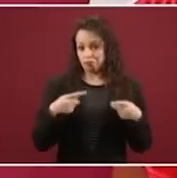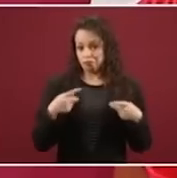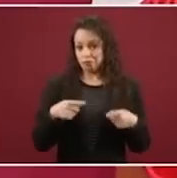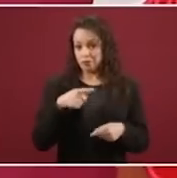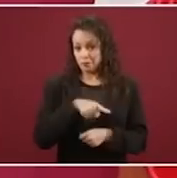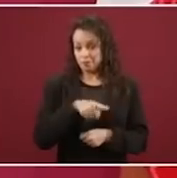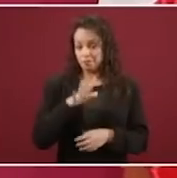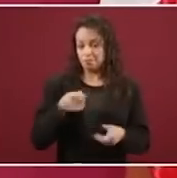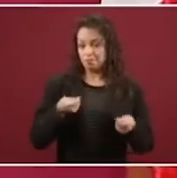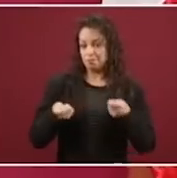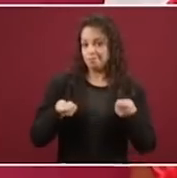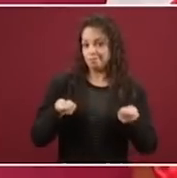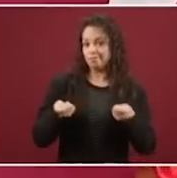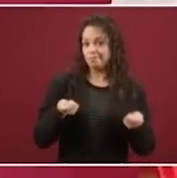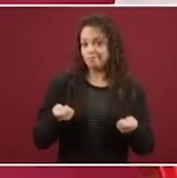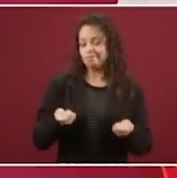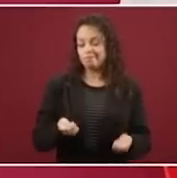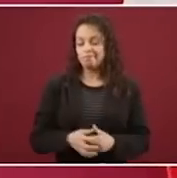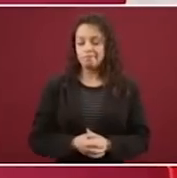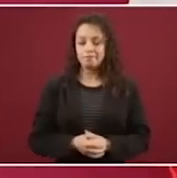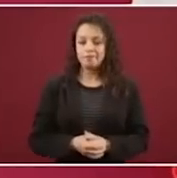mueven la cuna.